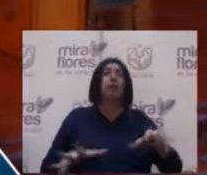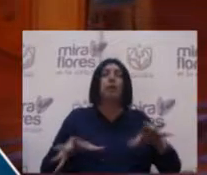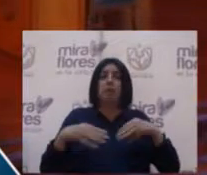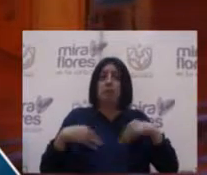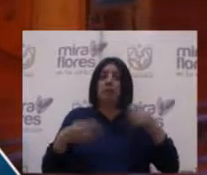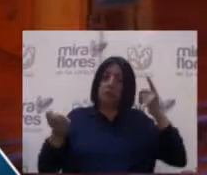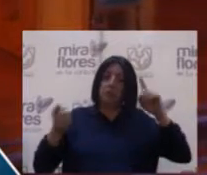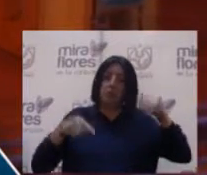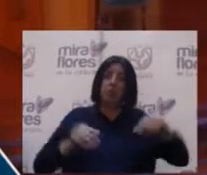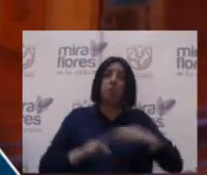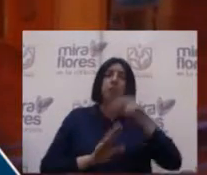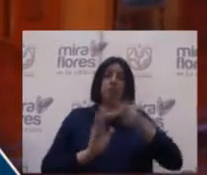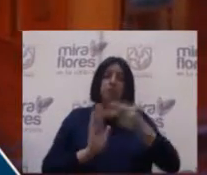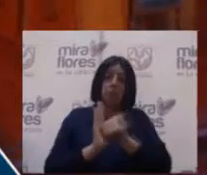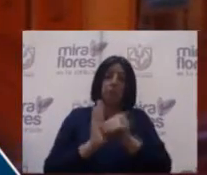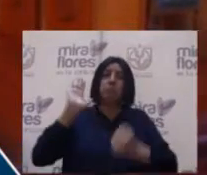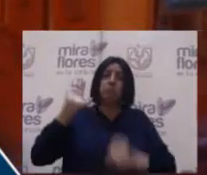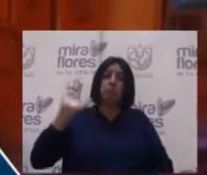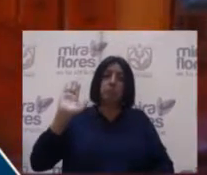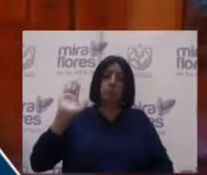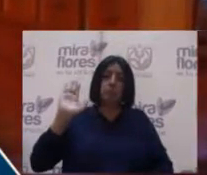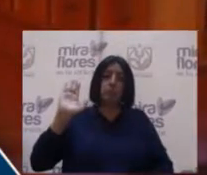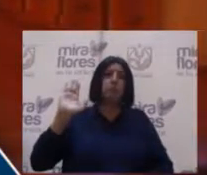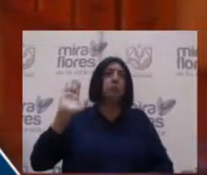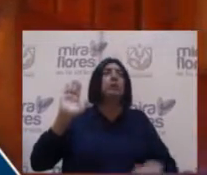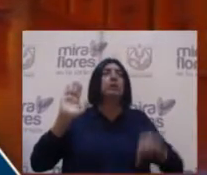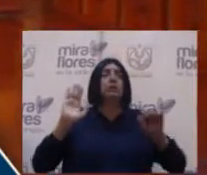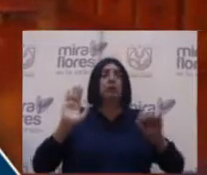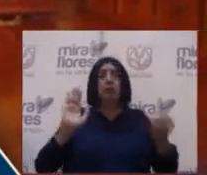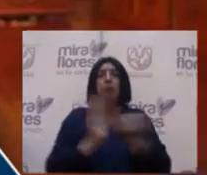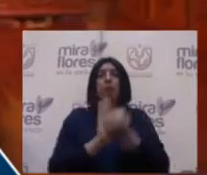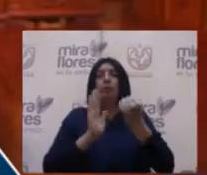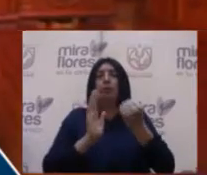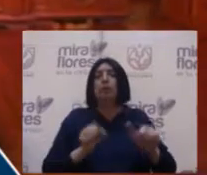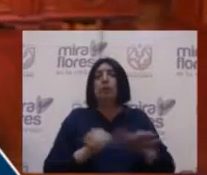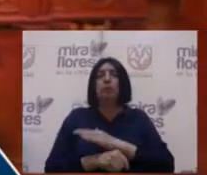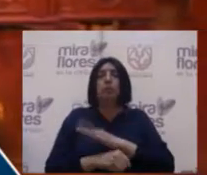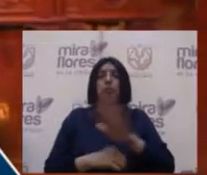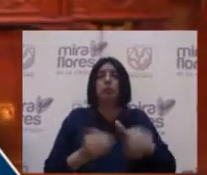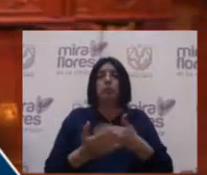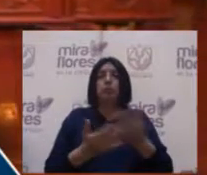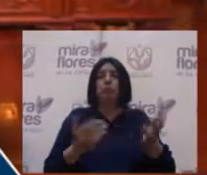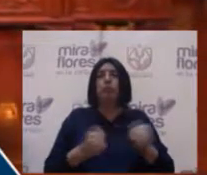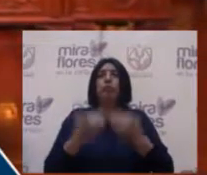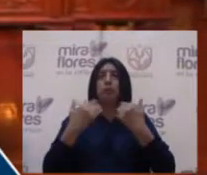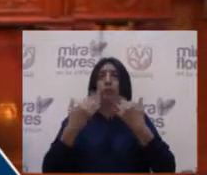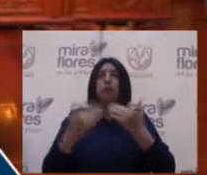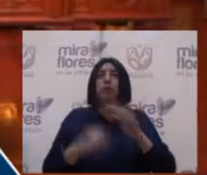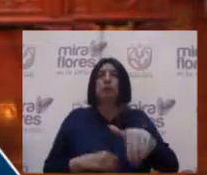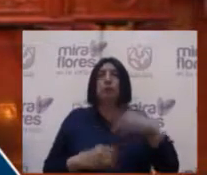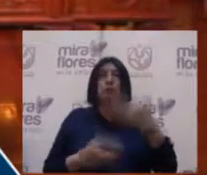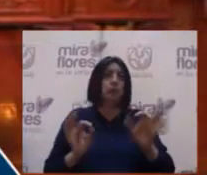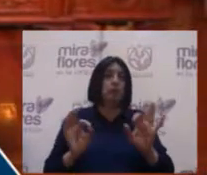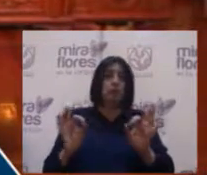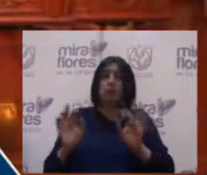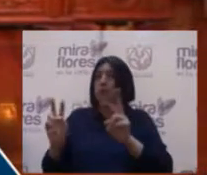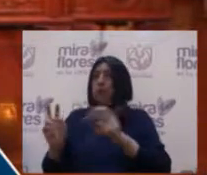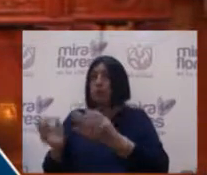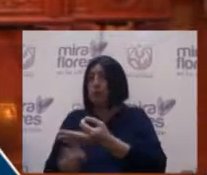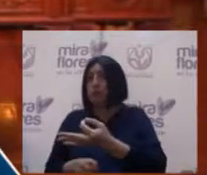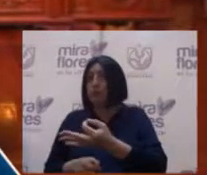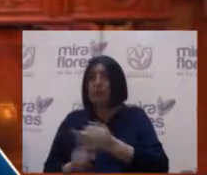este proyecto, sírvanse a expresarlo en señal de conformidad. Ha quedado aprobado por unanimidad de votos. Muchas gracias. No tenemos más temas que